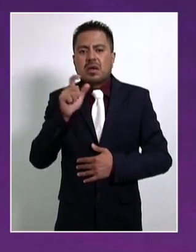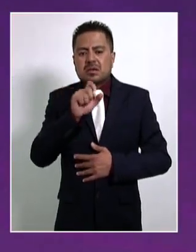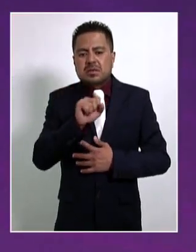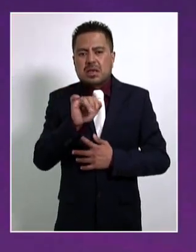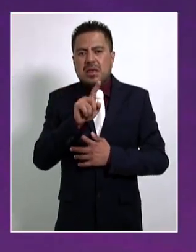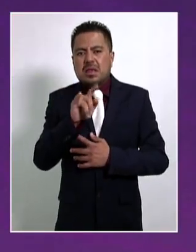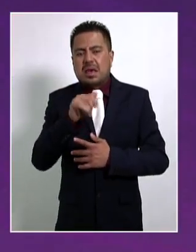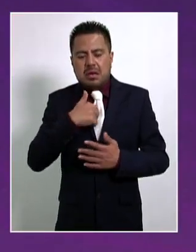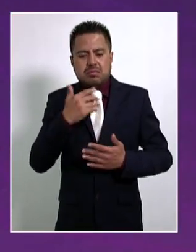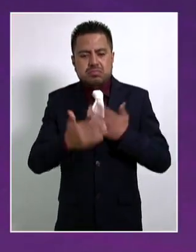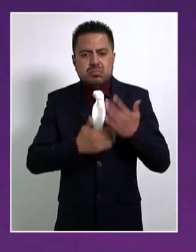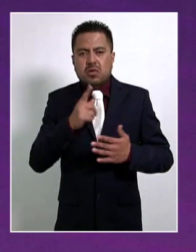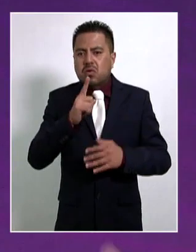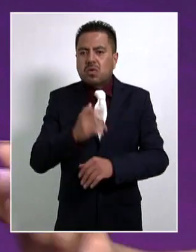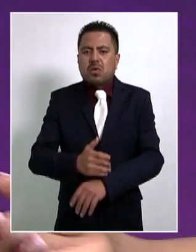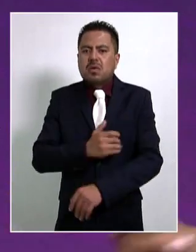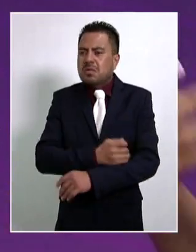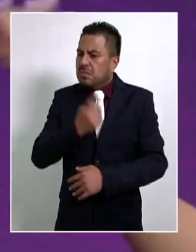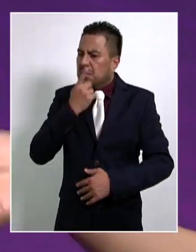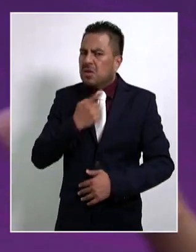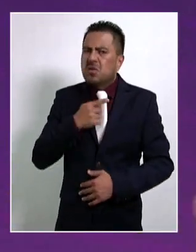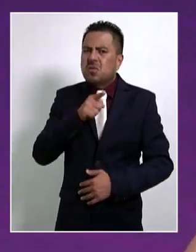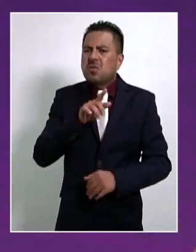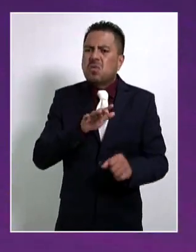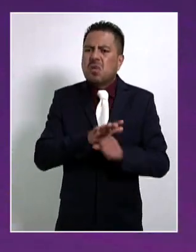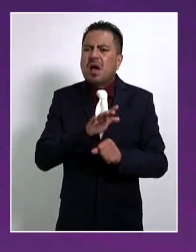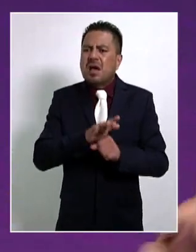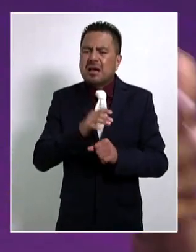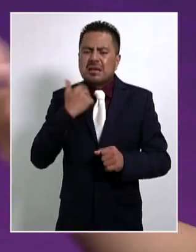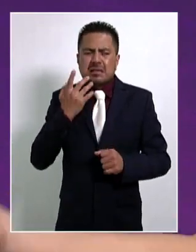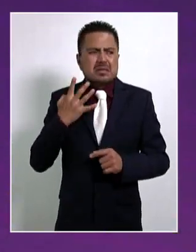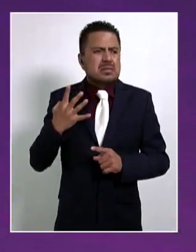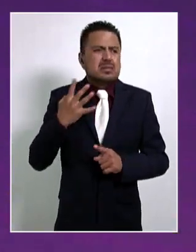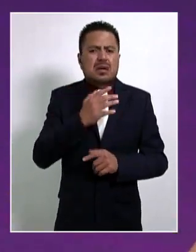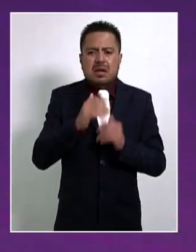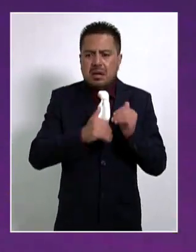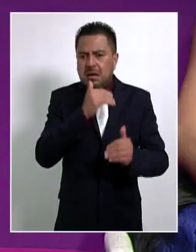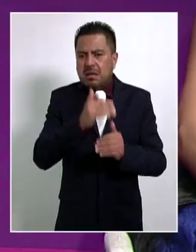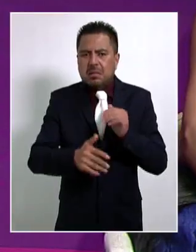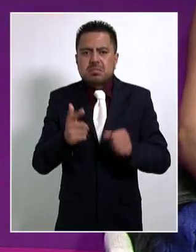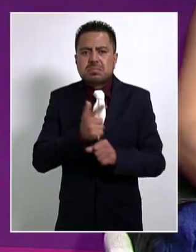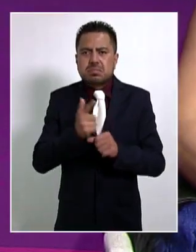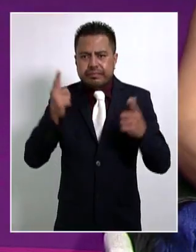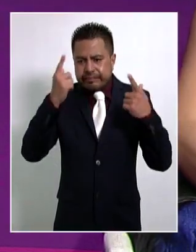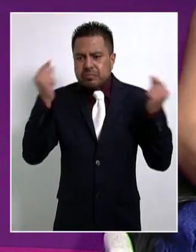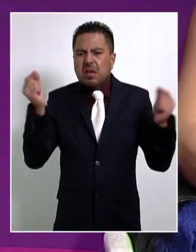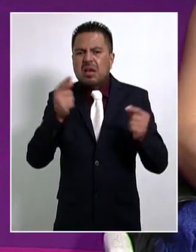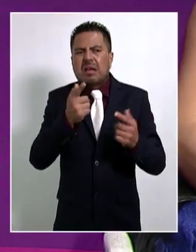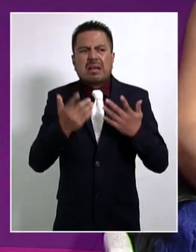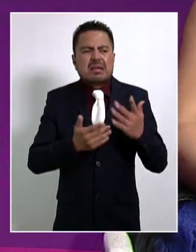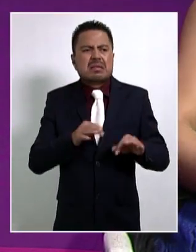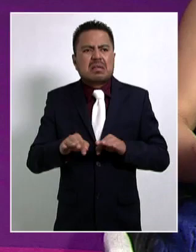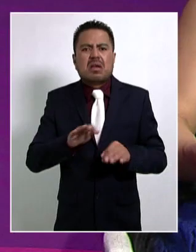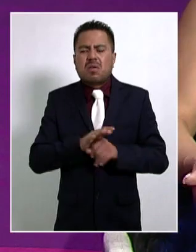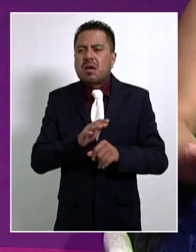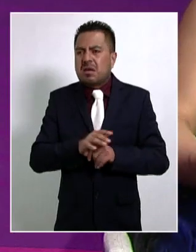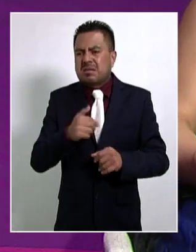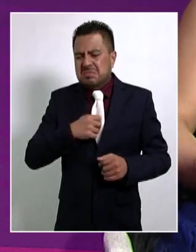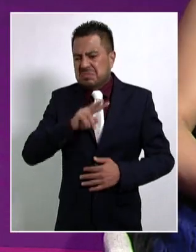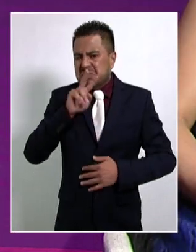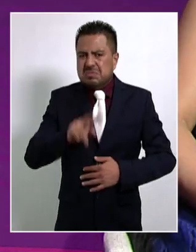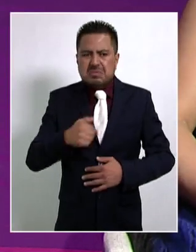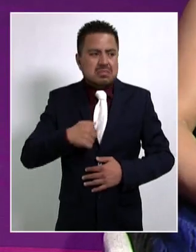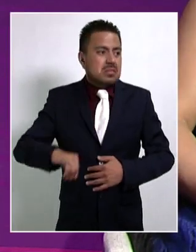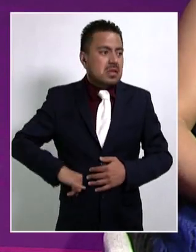CIDE, alguna vez un compañero me decía, bueno, ¿tú a qué te quieres dedicar cuando termines la licenciatura? ¿No? Y le decía, pues la verdad es que a mí